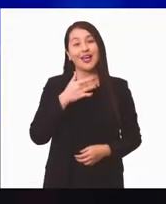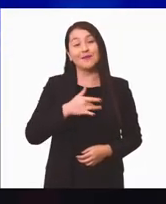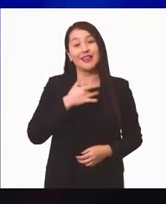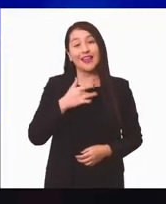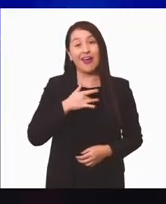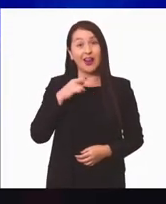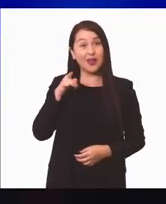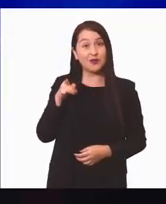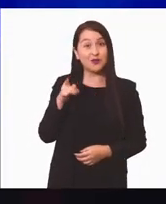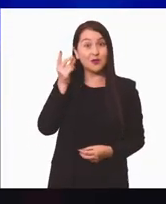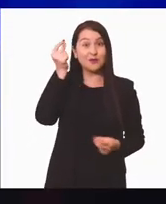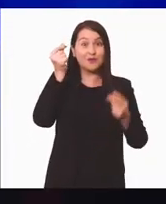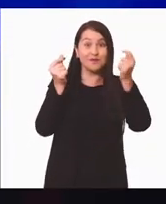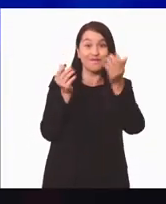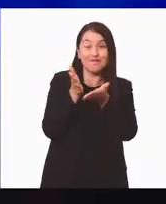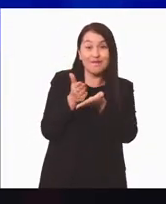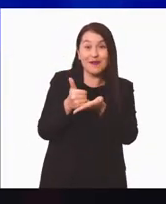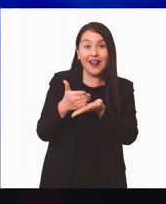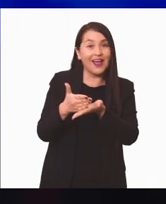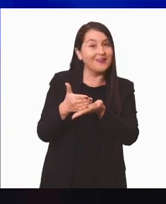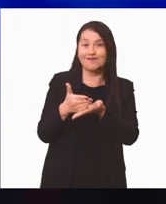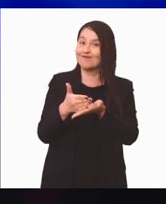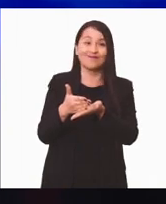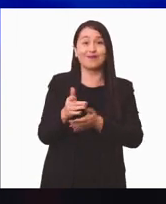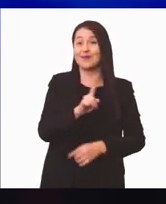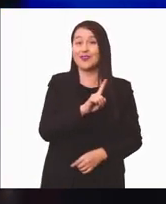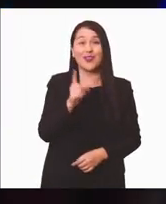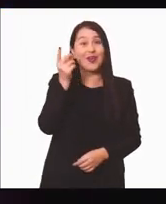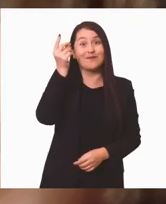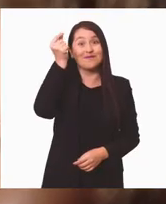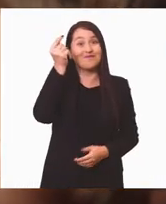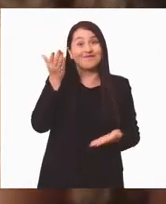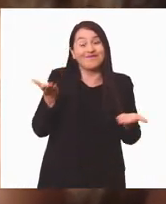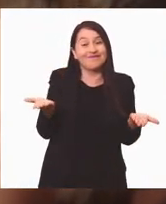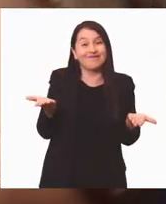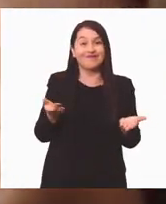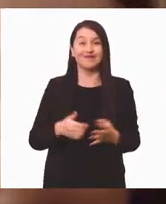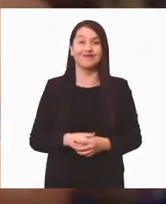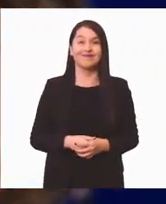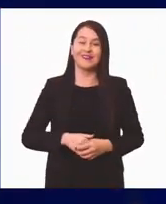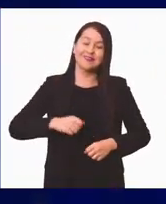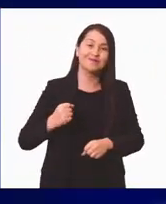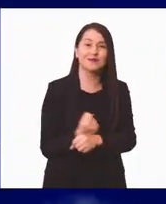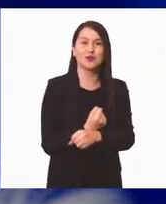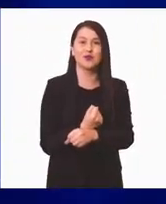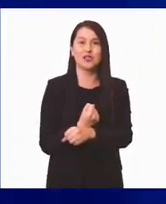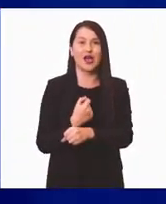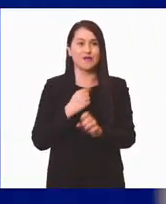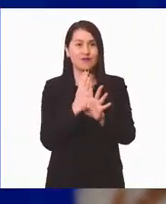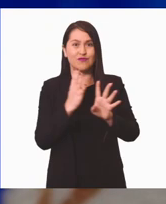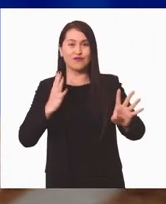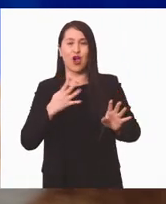Lamentablemente, su increíble y original plan no fue tan increíble ni original. ¡Maldición! Me copiaron mi